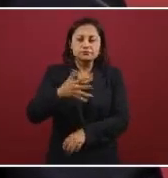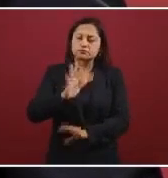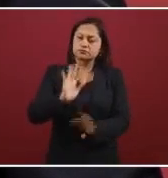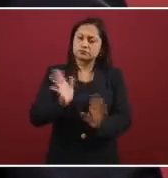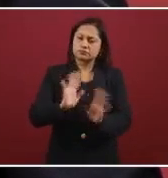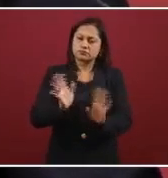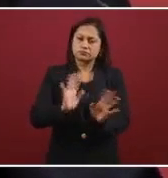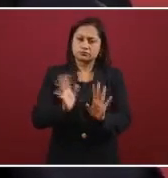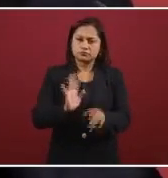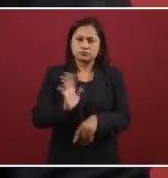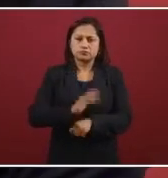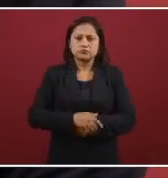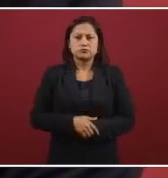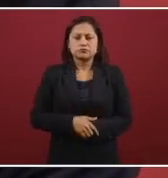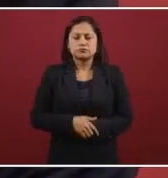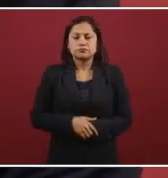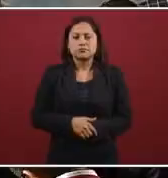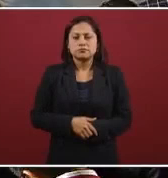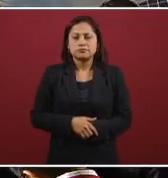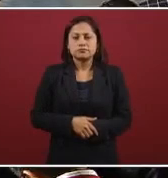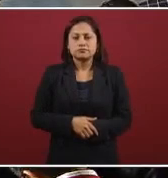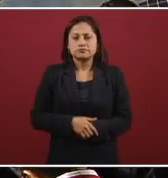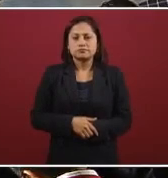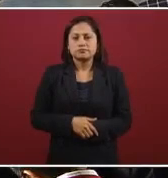reales. Esto para que,